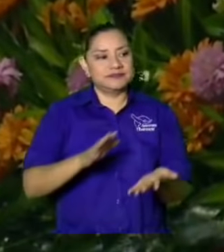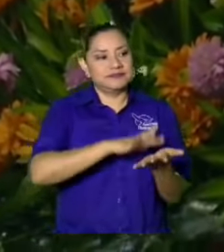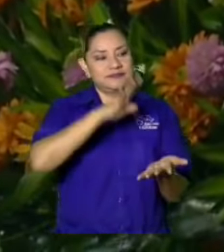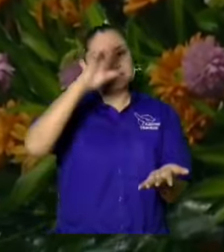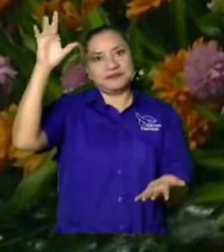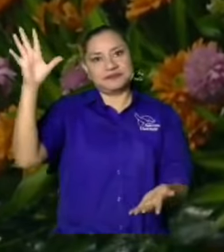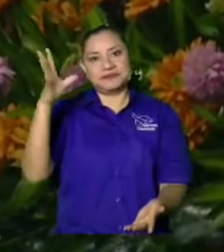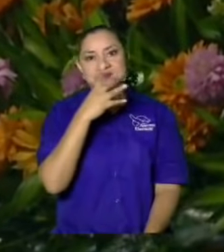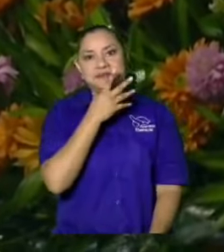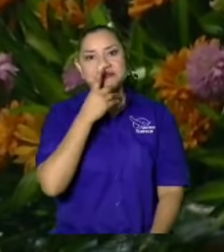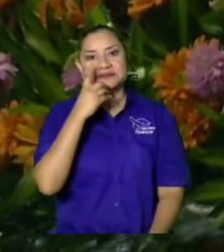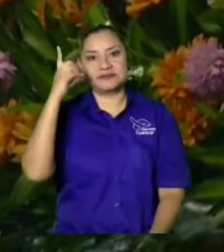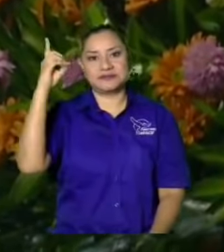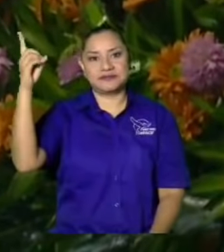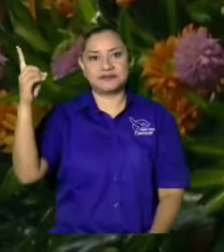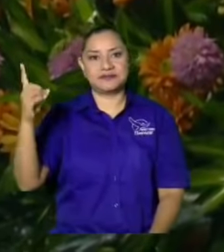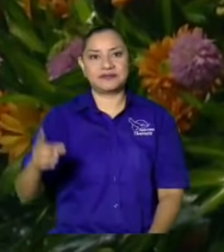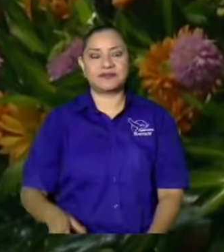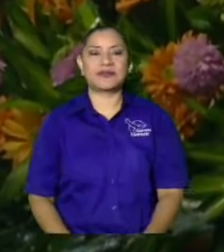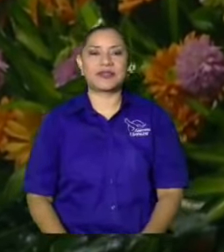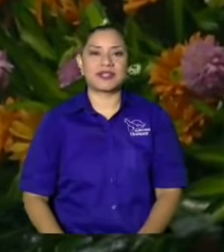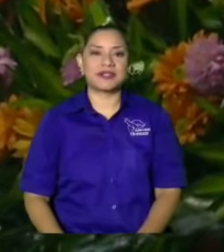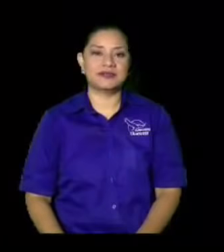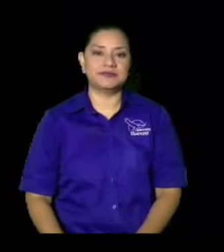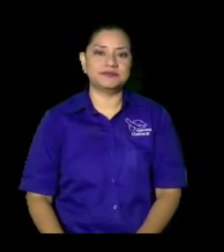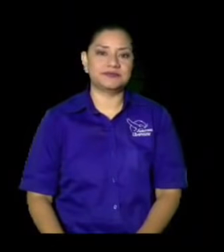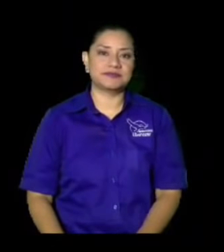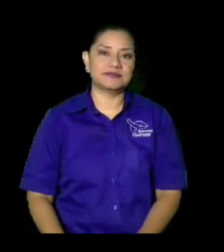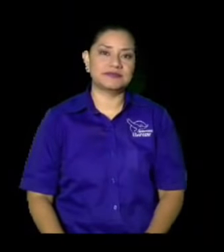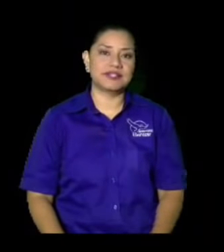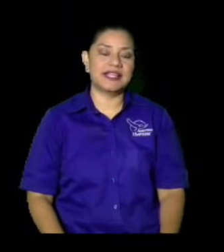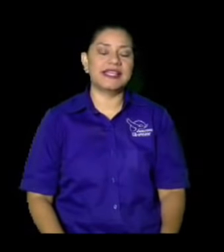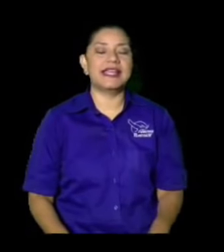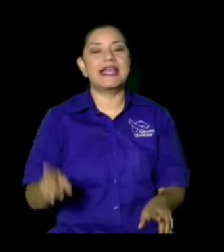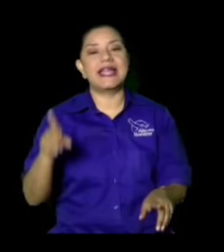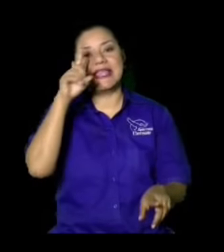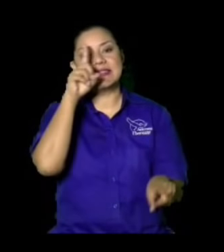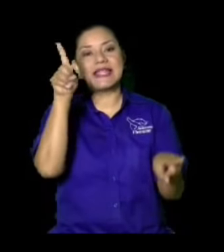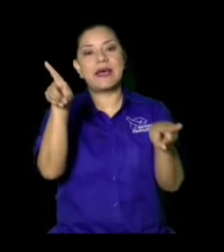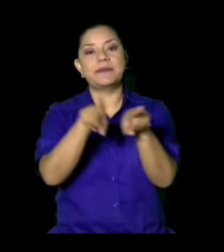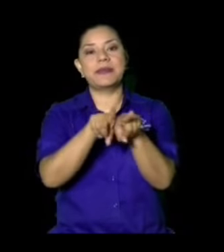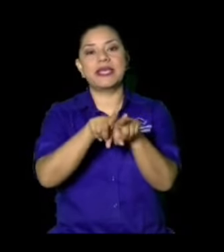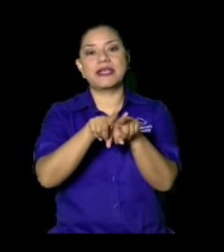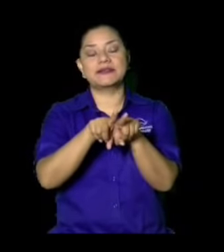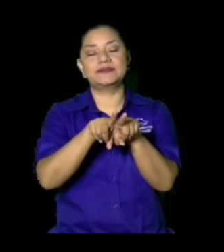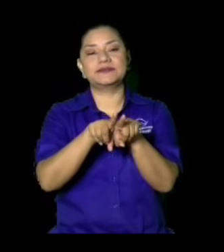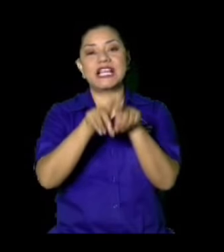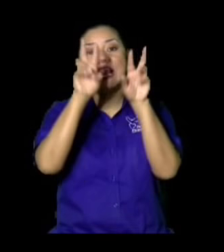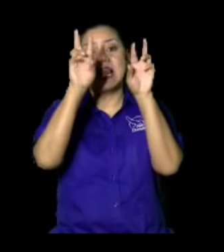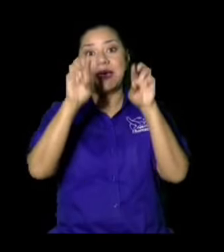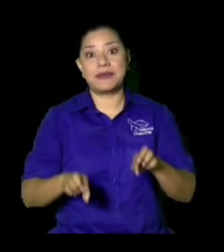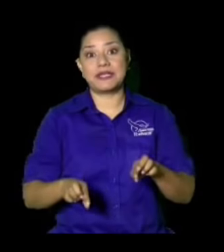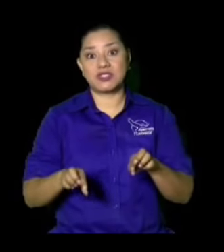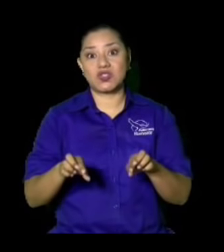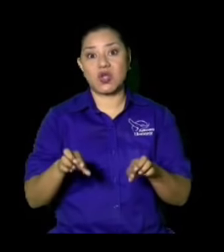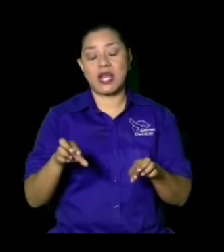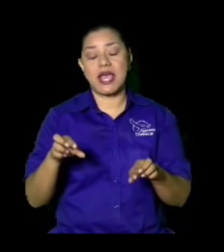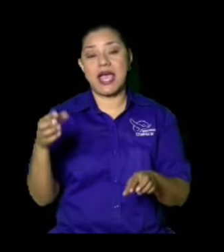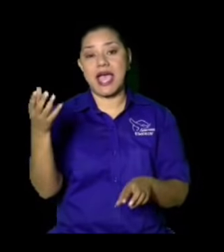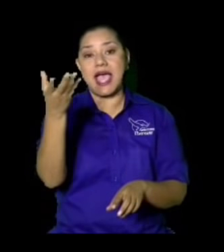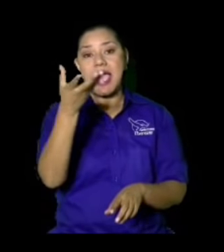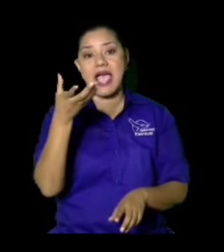ahí, vemos, ahí miramos lo del copero. Mire todo lo que pasó con el copero. Tuvo que dar fruto. hermano, dio fruto en la